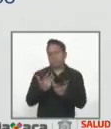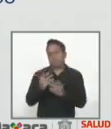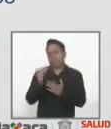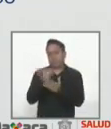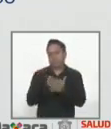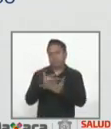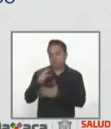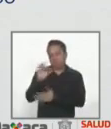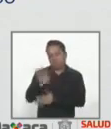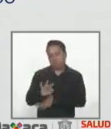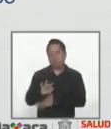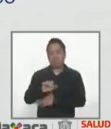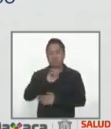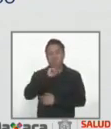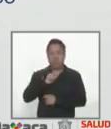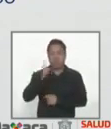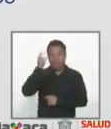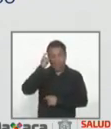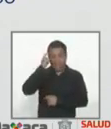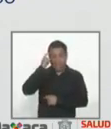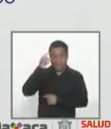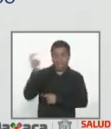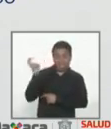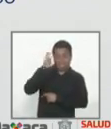13%, y más rara vez la cabeza.